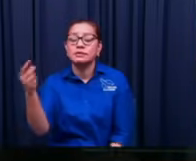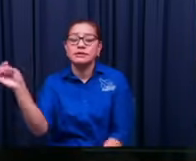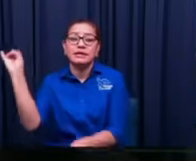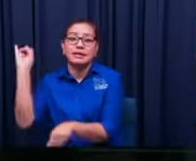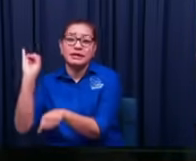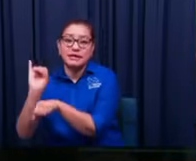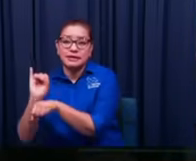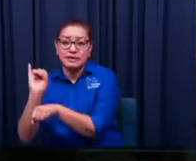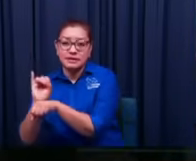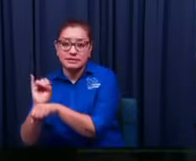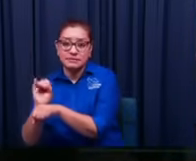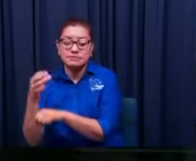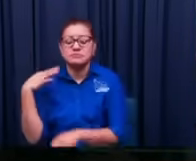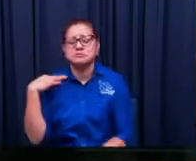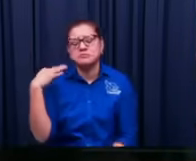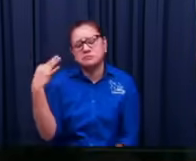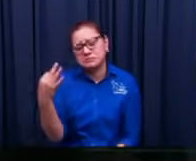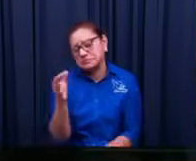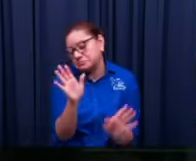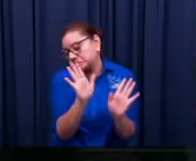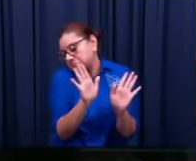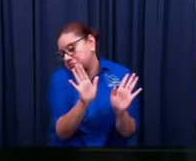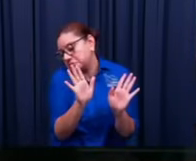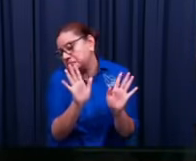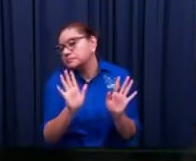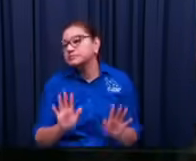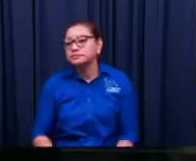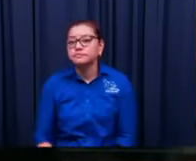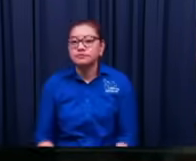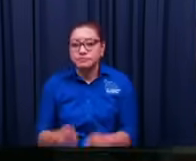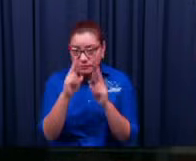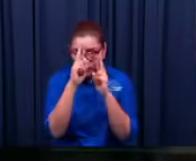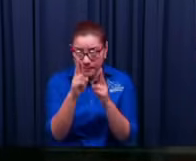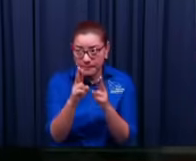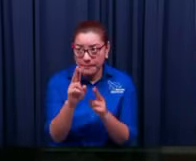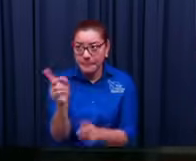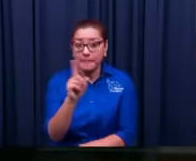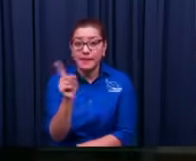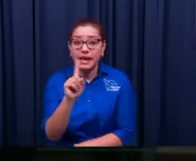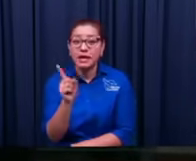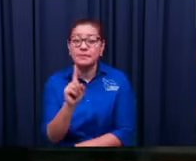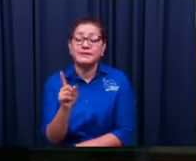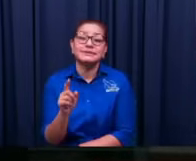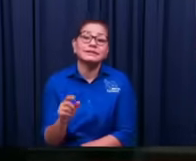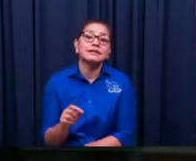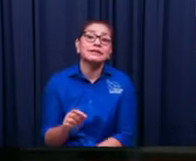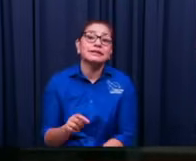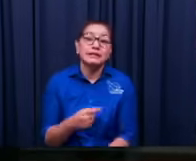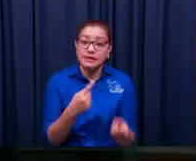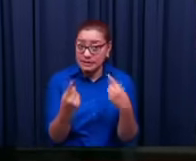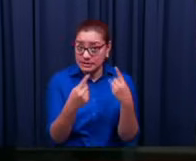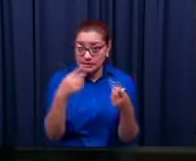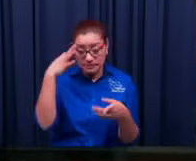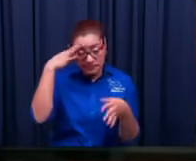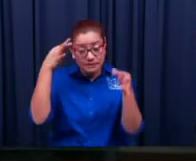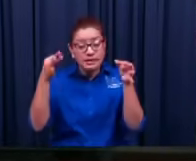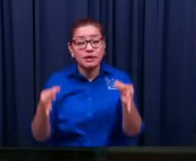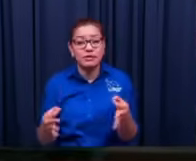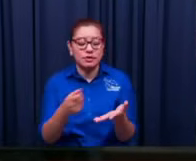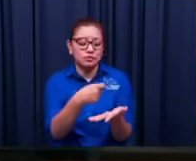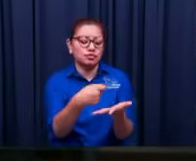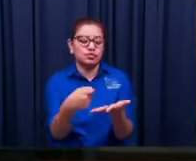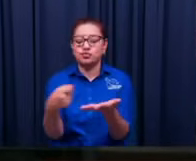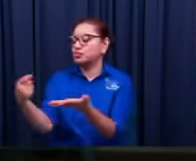iglesia, pero te voy a invitar. Si no quieres, solo me decís no. Pero no me vas a decir que no. ¿Estamos? Va, firma aquí pues.